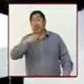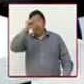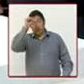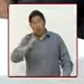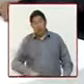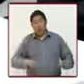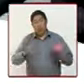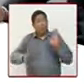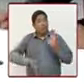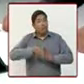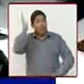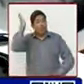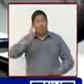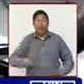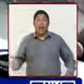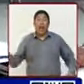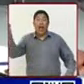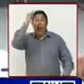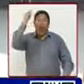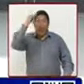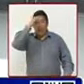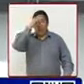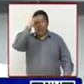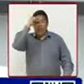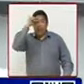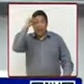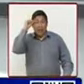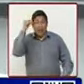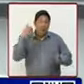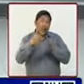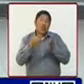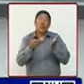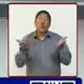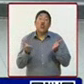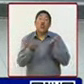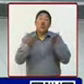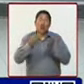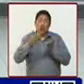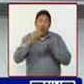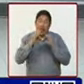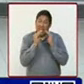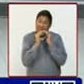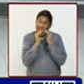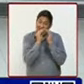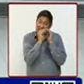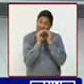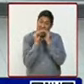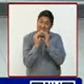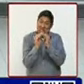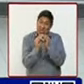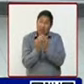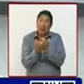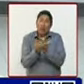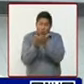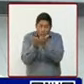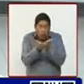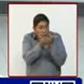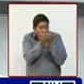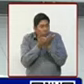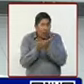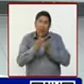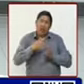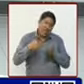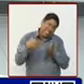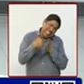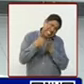Vamos hasta la ciudad del Alto, concretamente a La Ceja, donde se encuentran las casetas de los amautas, justo ahí al borde del barranco. Hoy